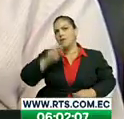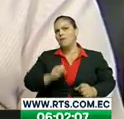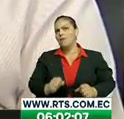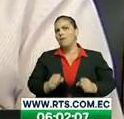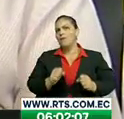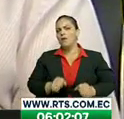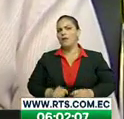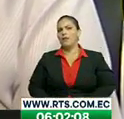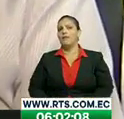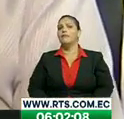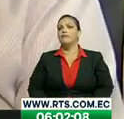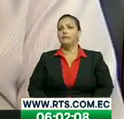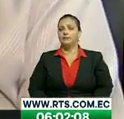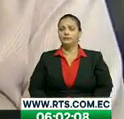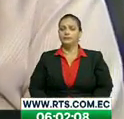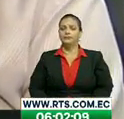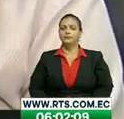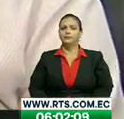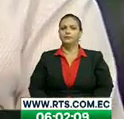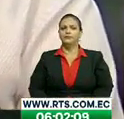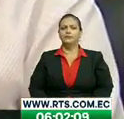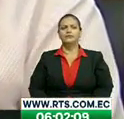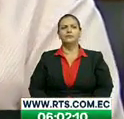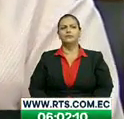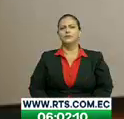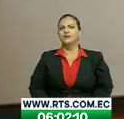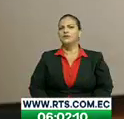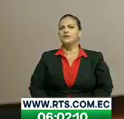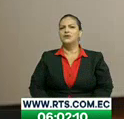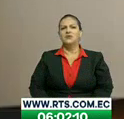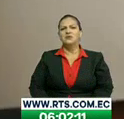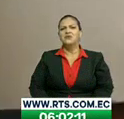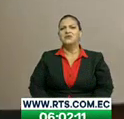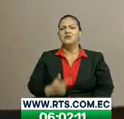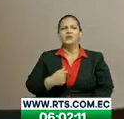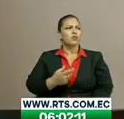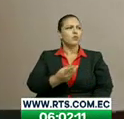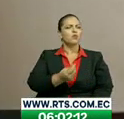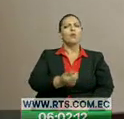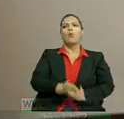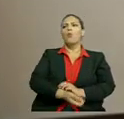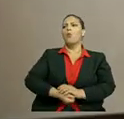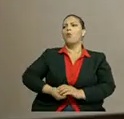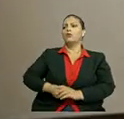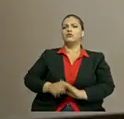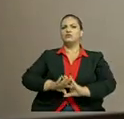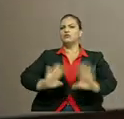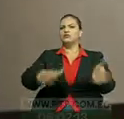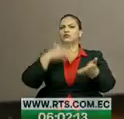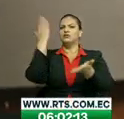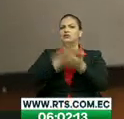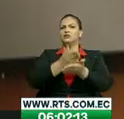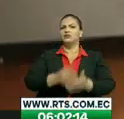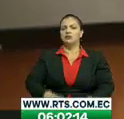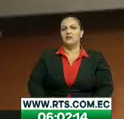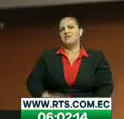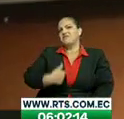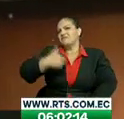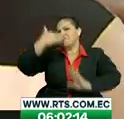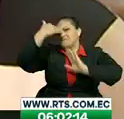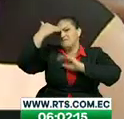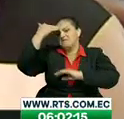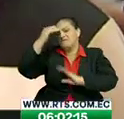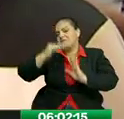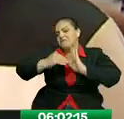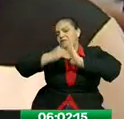Limitarse a no continuar con esta cadena, ¿no?, que perjudica a todos. Eso depende de la persona, porque cada cual decide